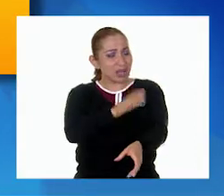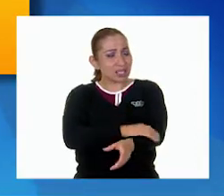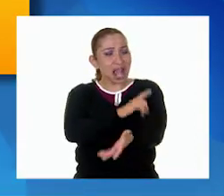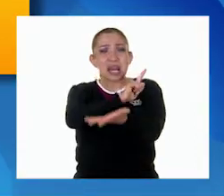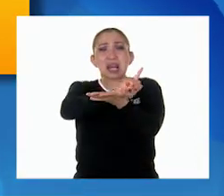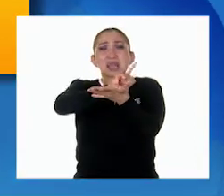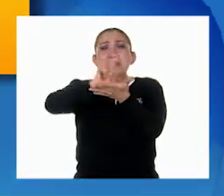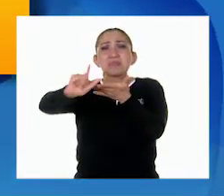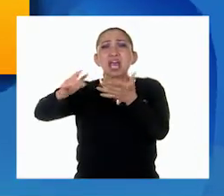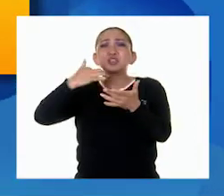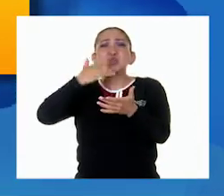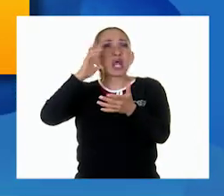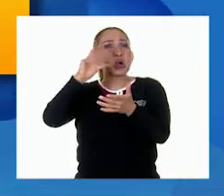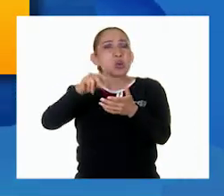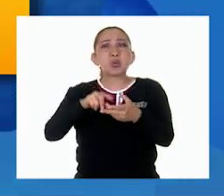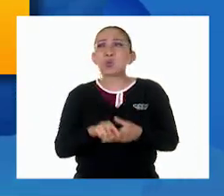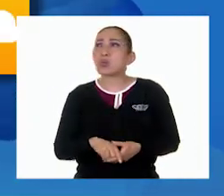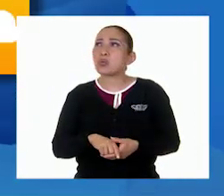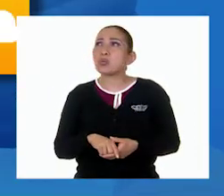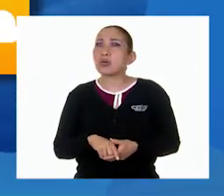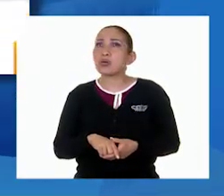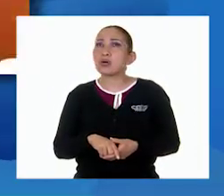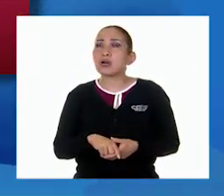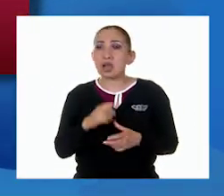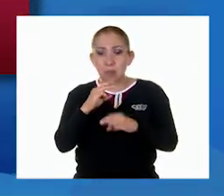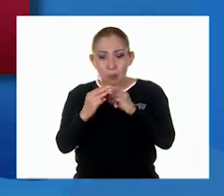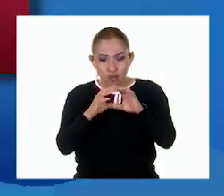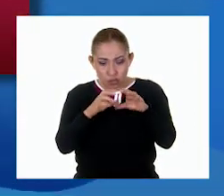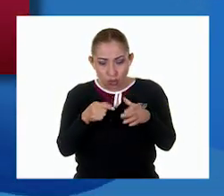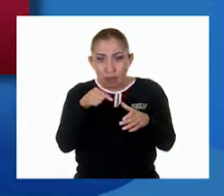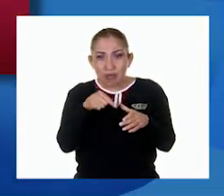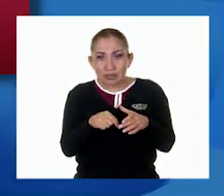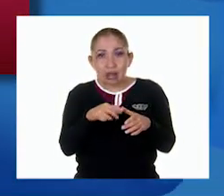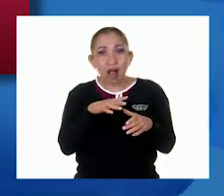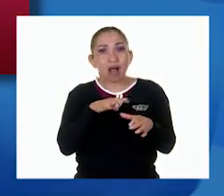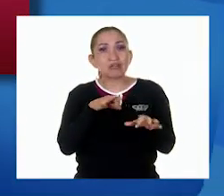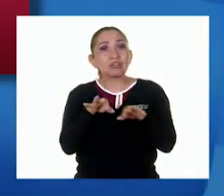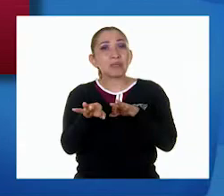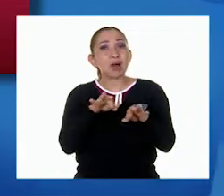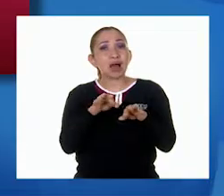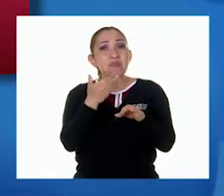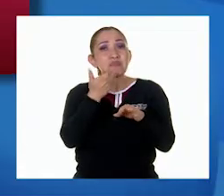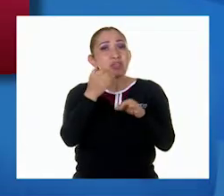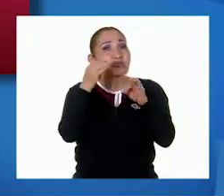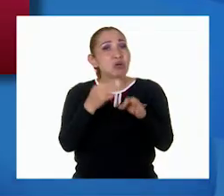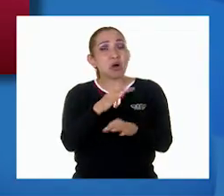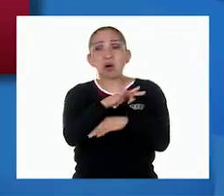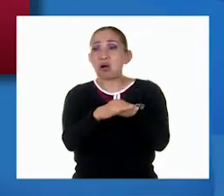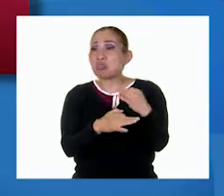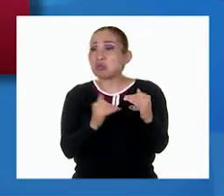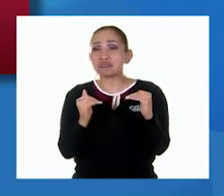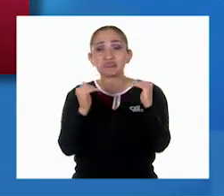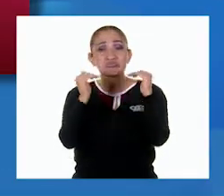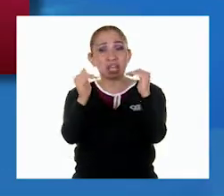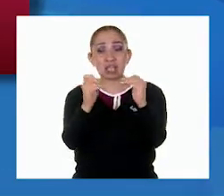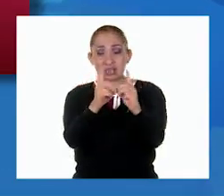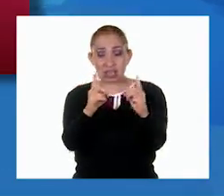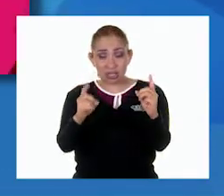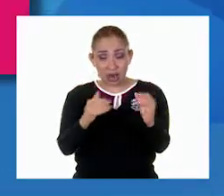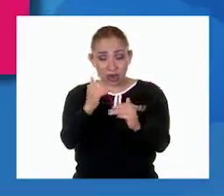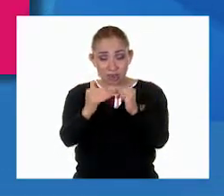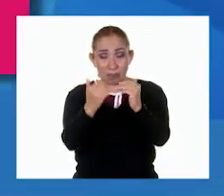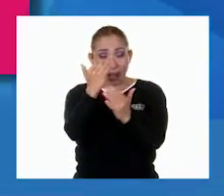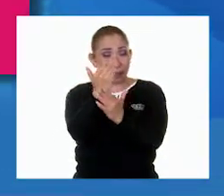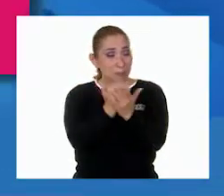y no contaminante? En ese mundo, habría trabajo decente y crecimiento económico para asegurar